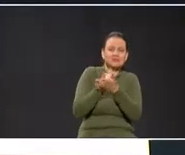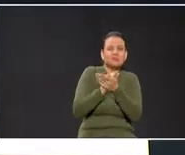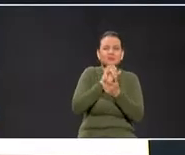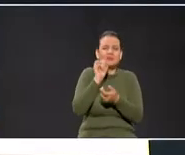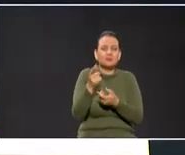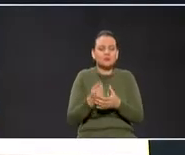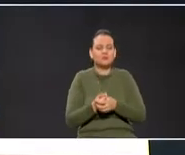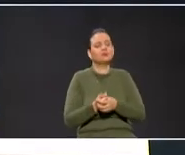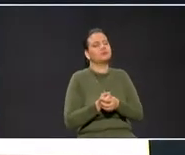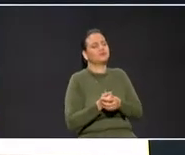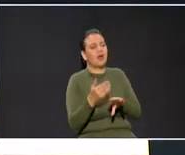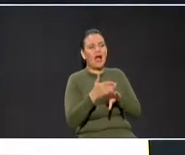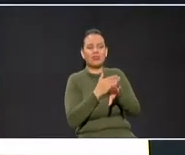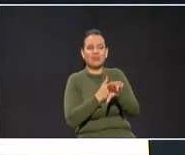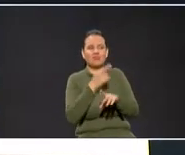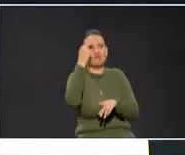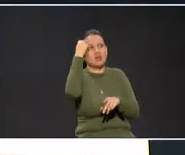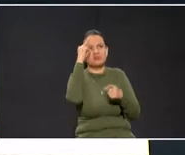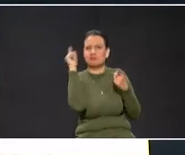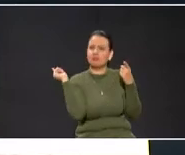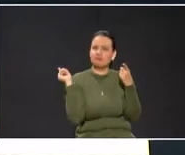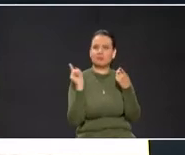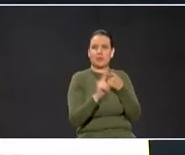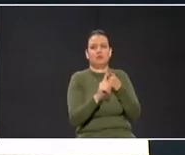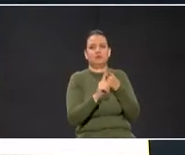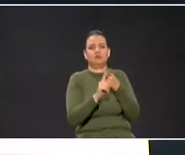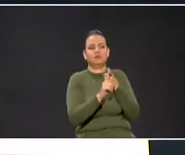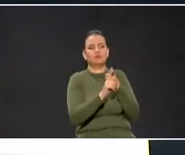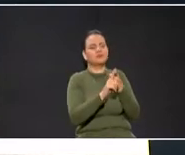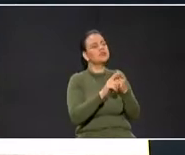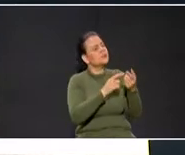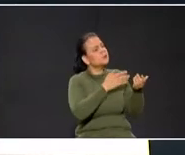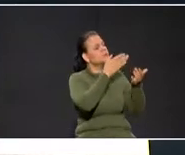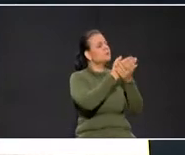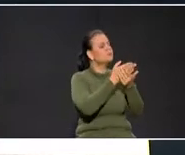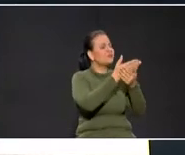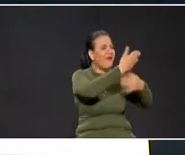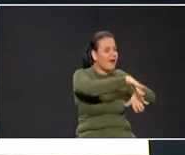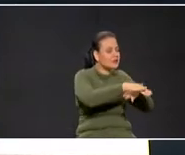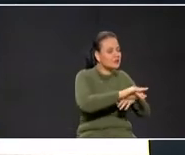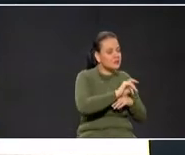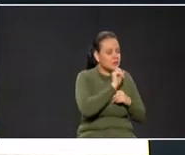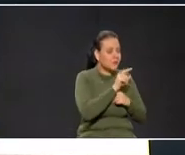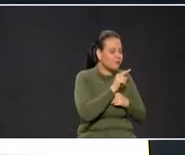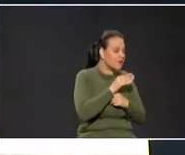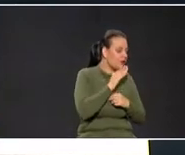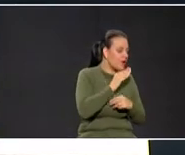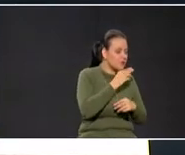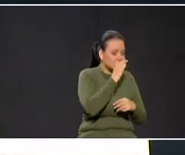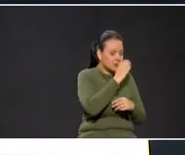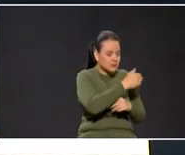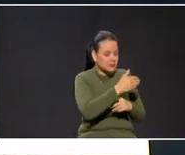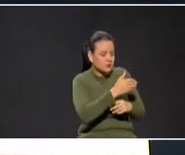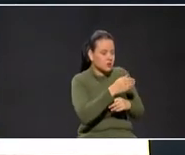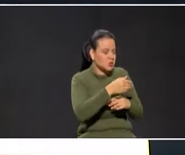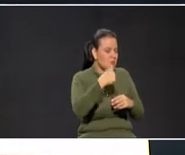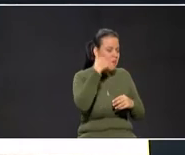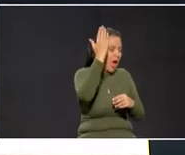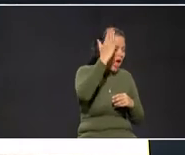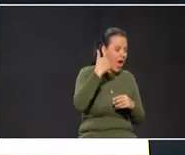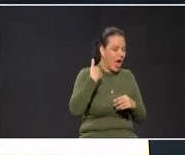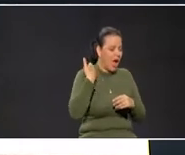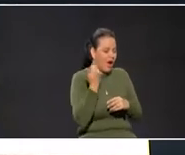censo para ubicar qué tipo de personas tenemos habitantes de calle en segundo lugar hay que tener